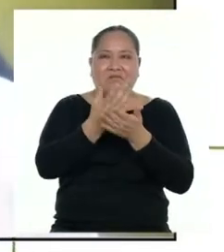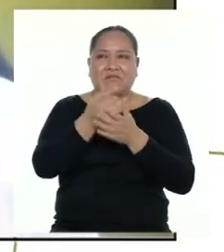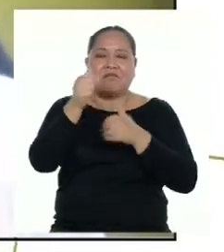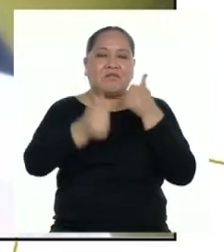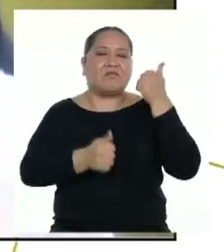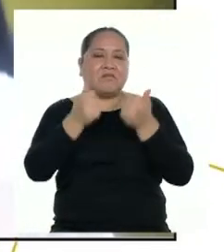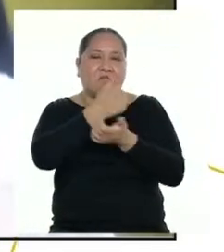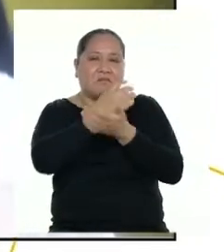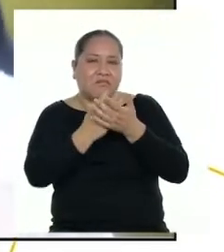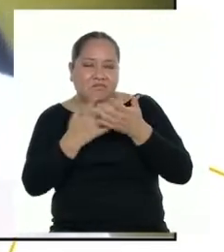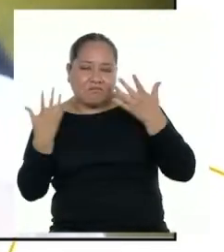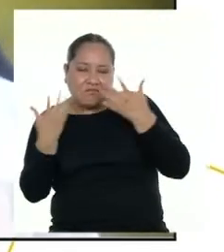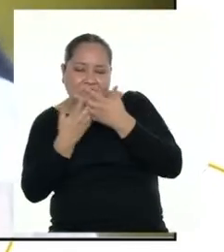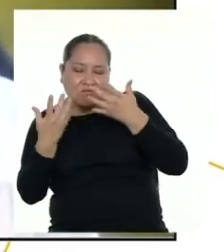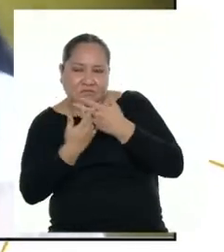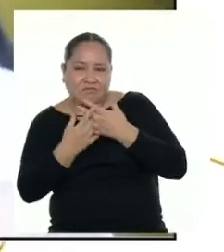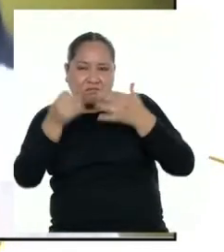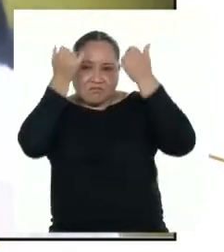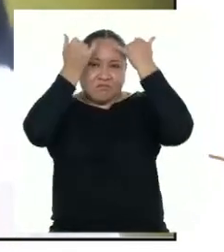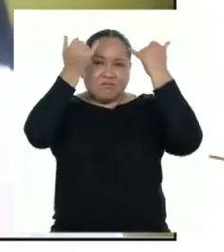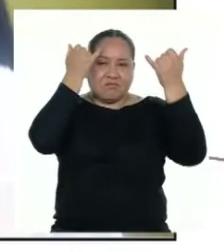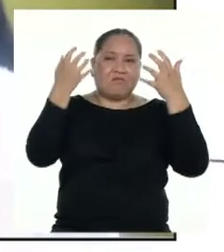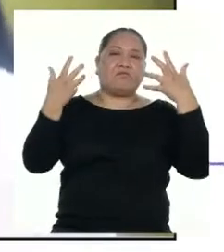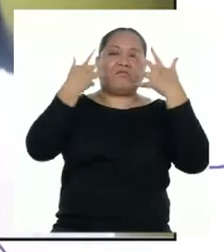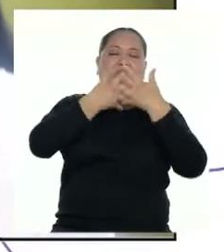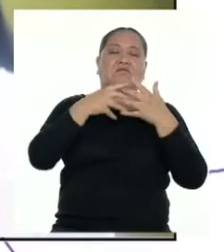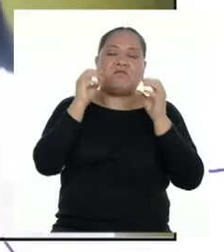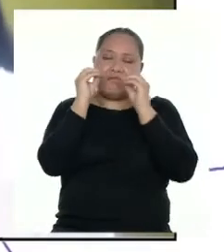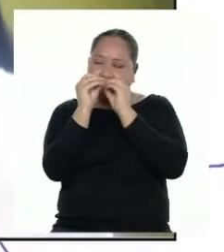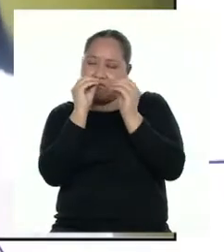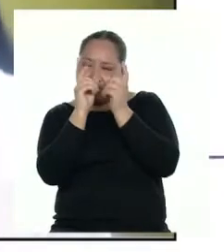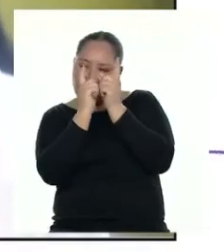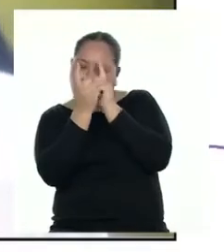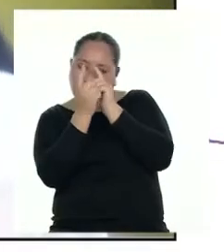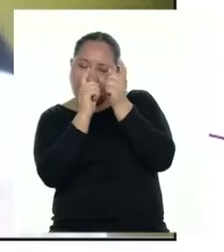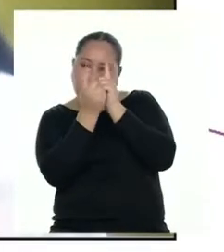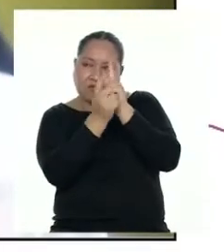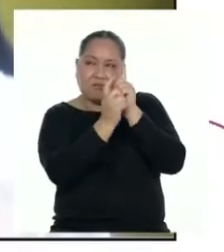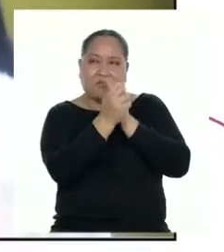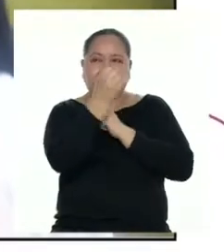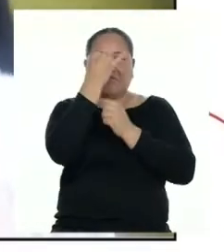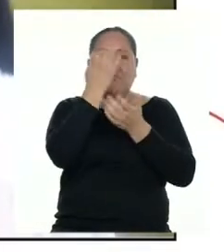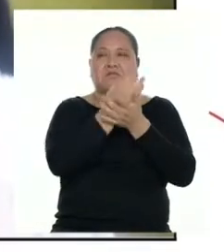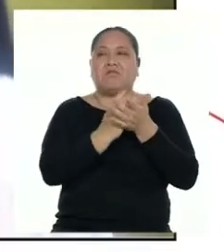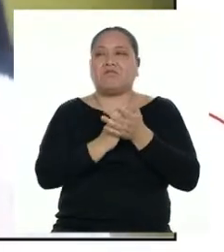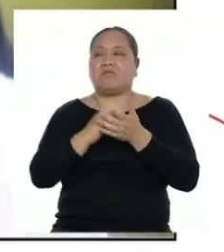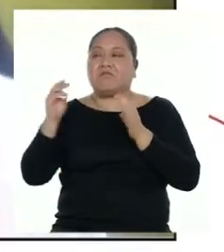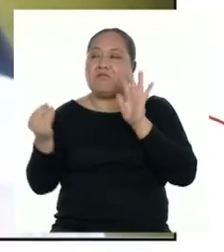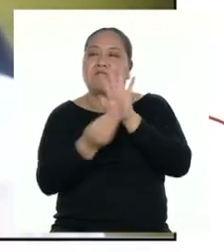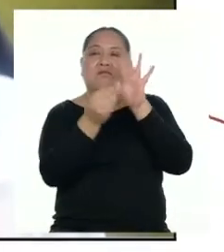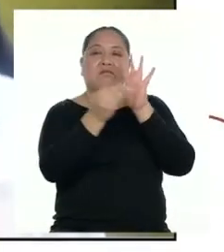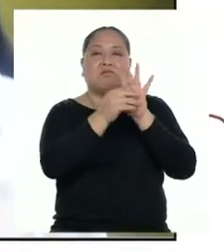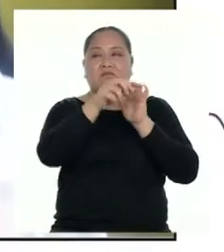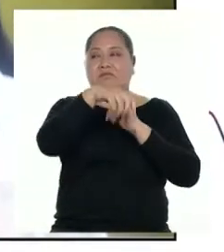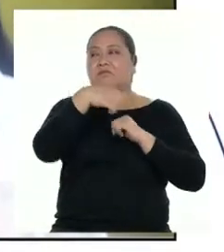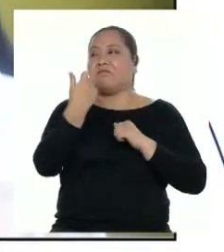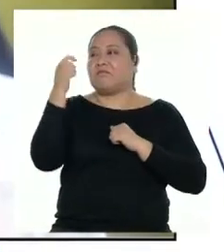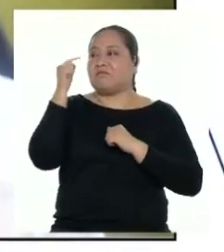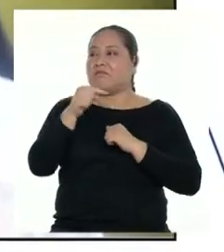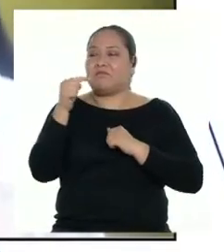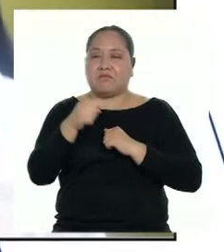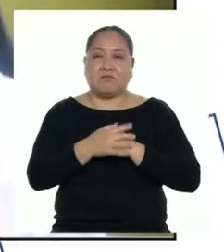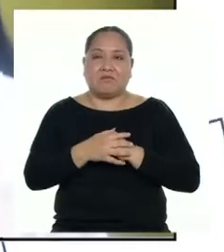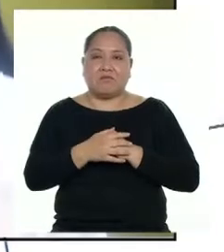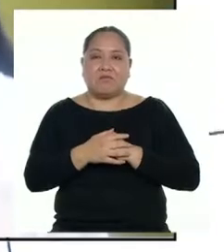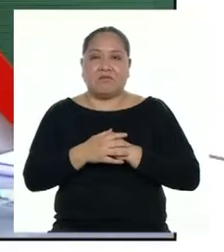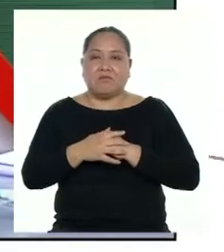nos falta cohesión, coherencia e ir modificando en algunas partes y añadir otras, para que nuestro texto esté